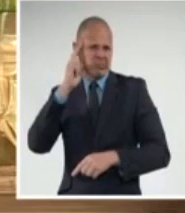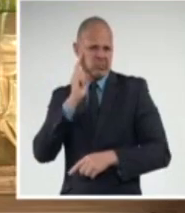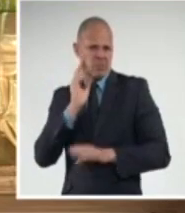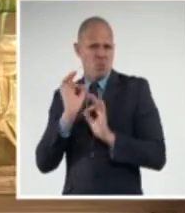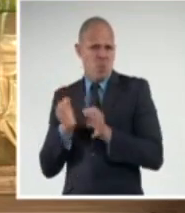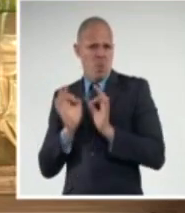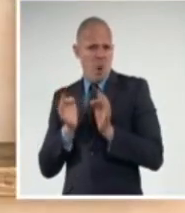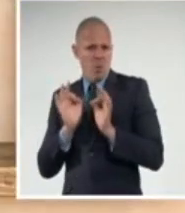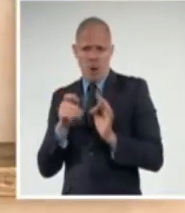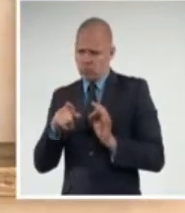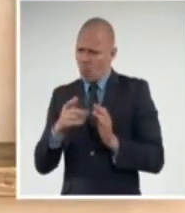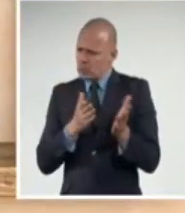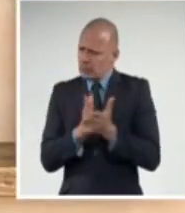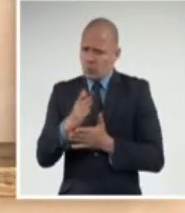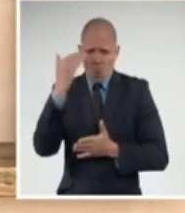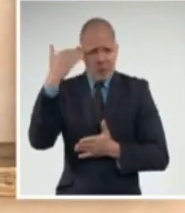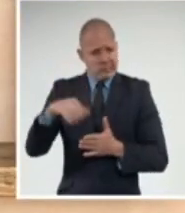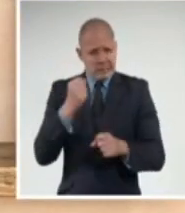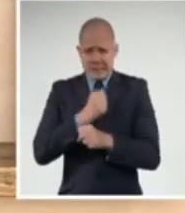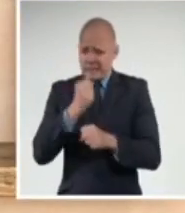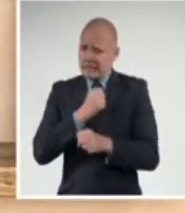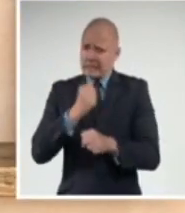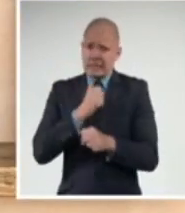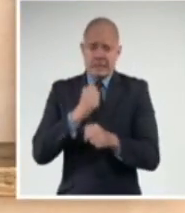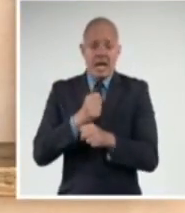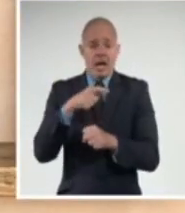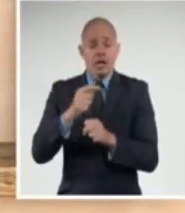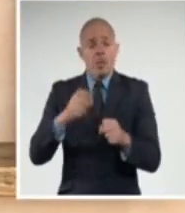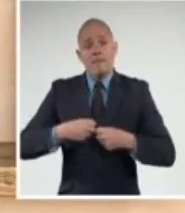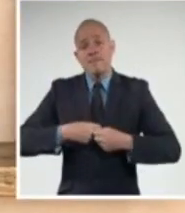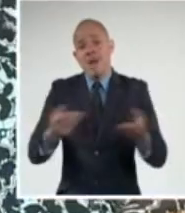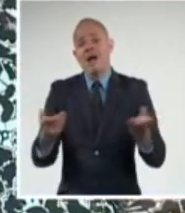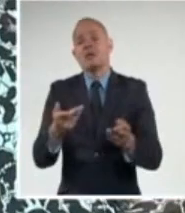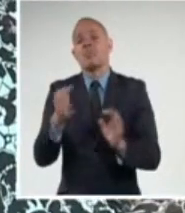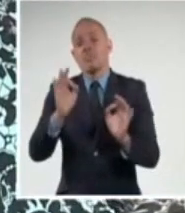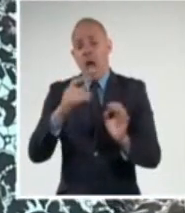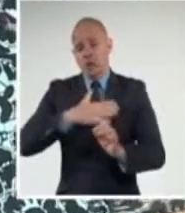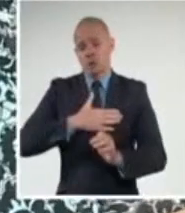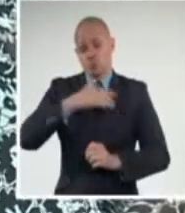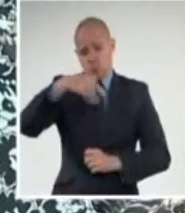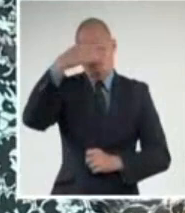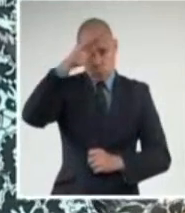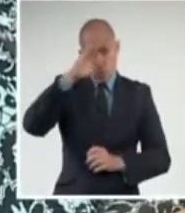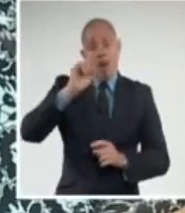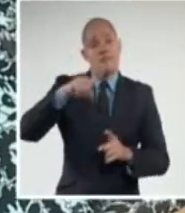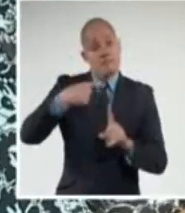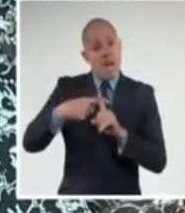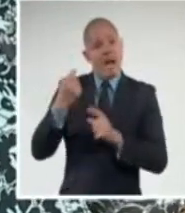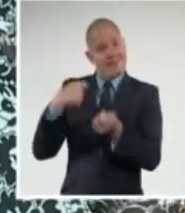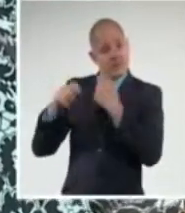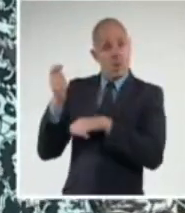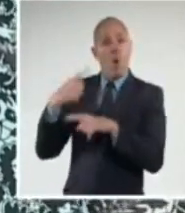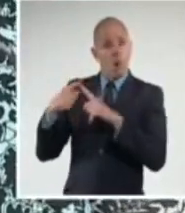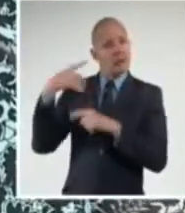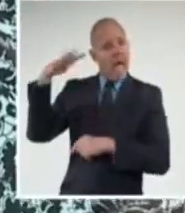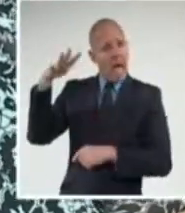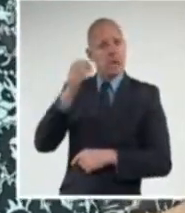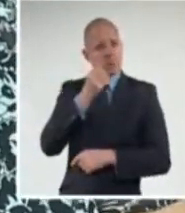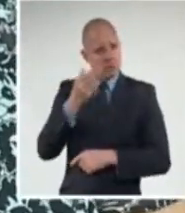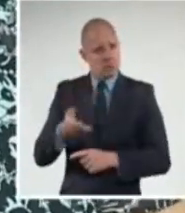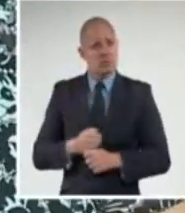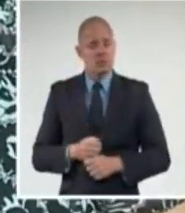sus producciones destinadas al mercado nacional y las exportaciones. A pesar del recrudecimiento del bloqueo y la